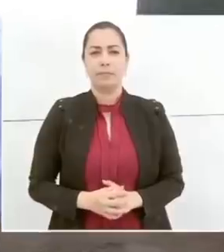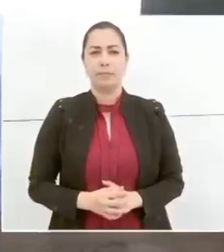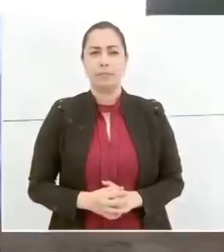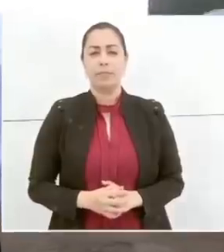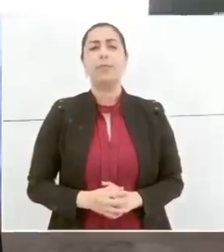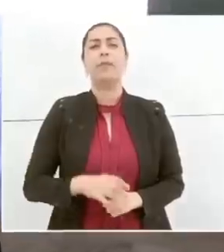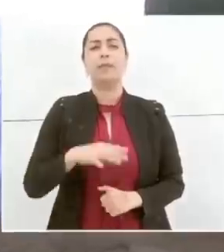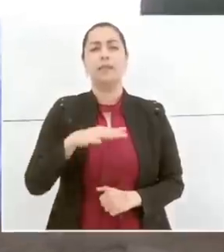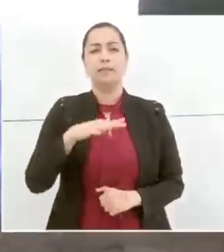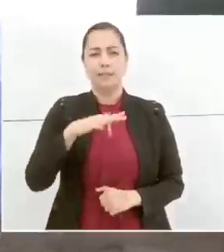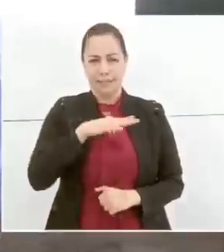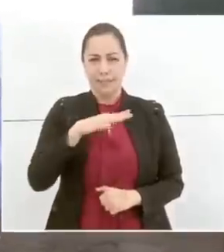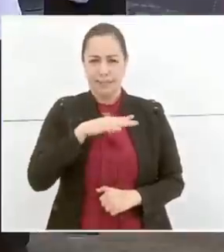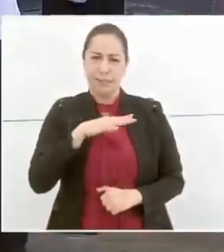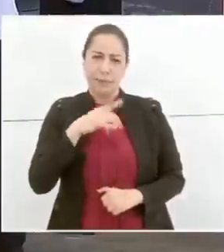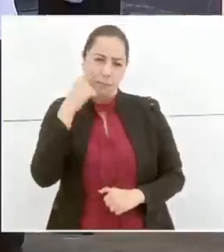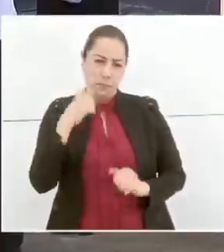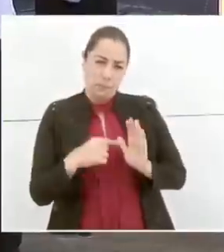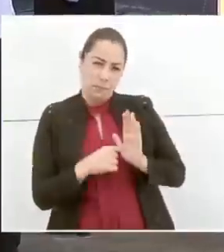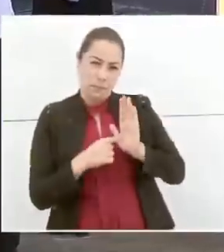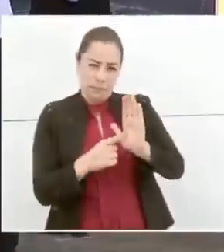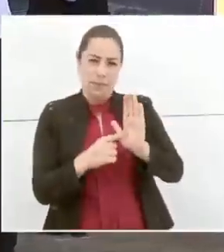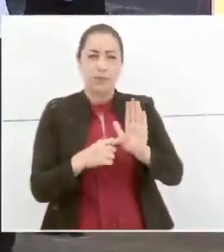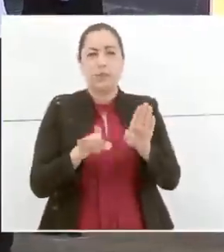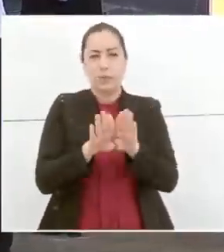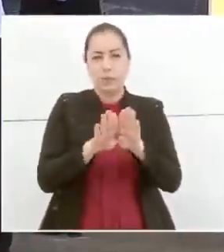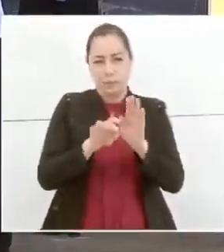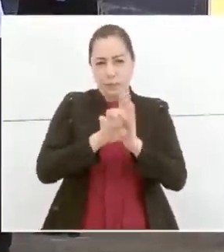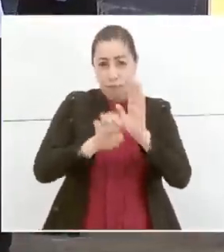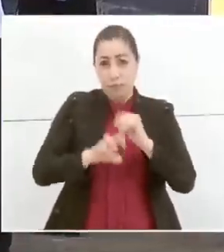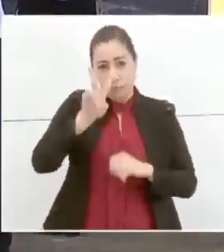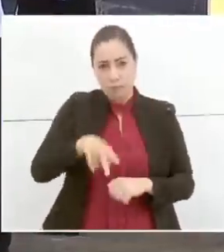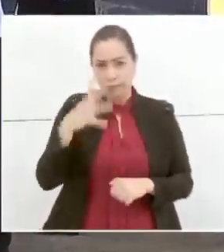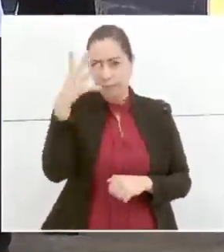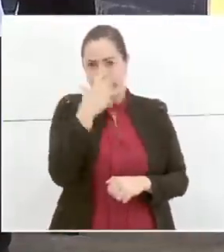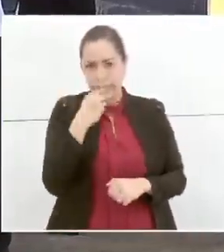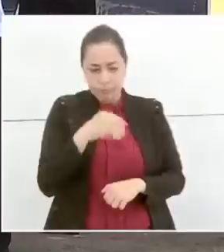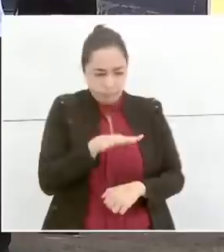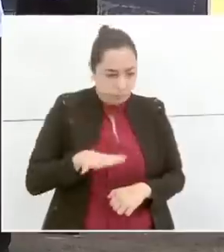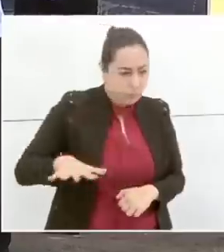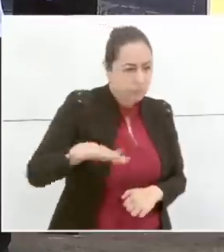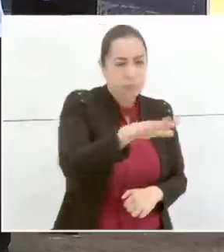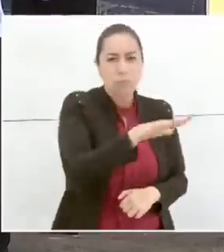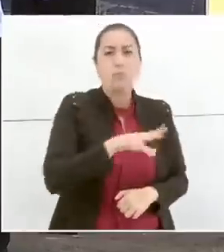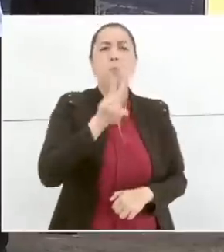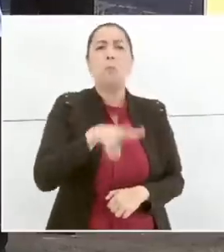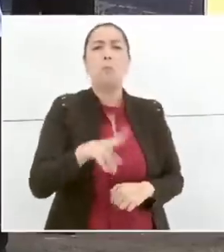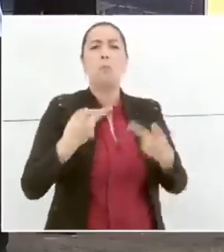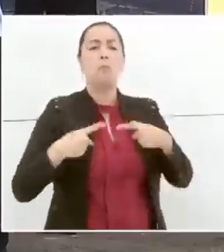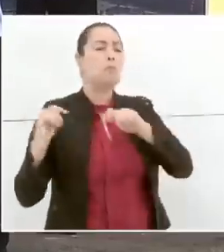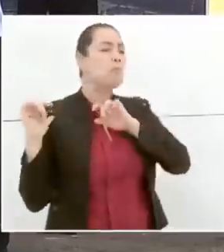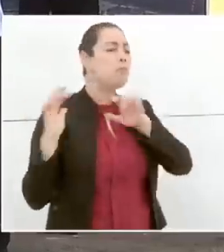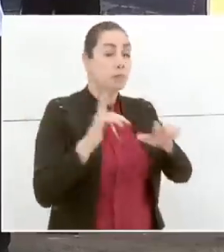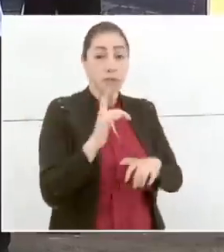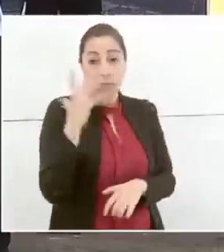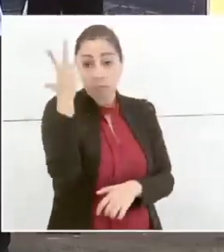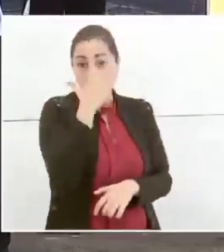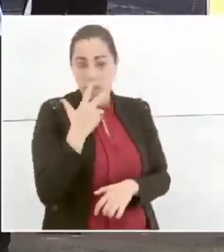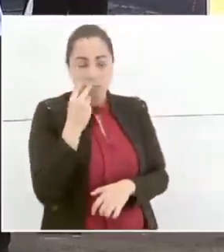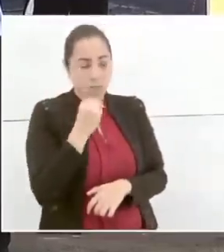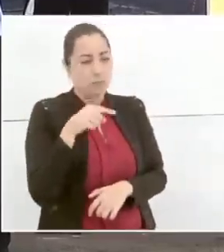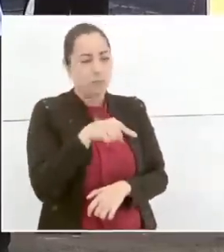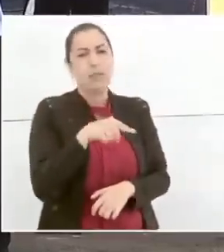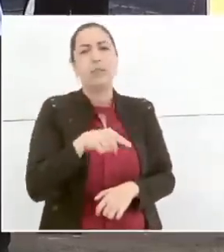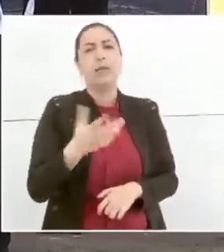Tenemos ahorita que ver la posibilidad de cerrar. Está bien bonita la zona, el punto es que cuando uno va ahí está bien bonita la zona y tenemos que hacer un análisis